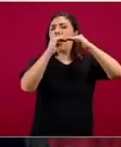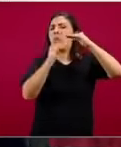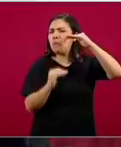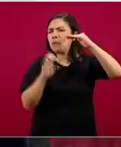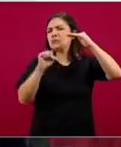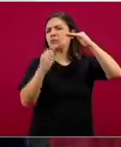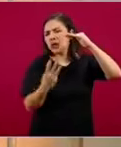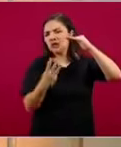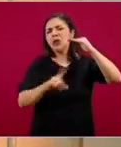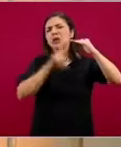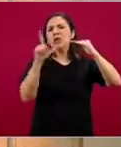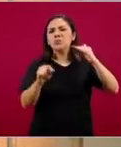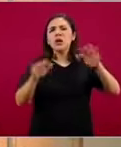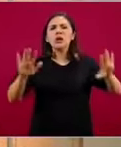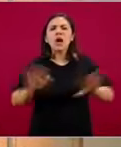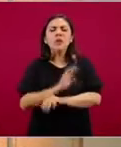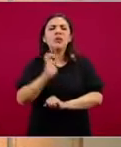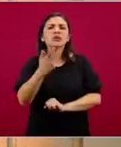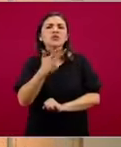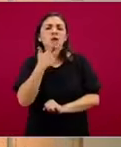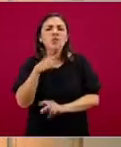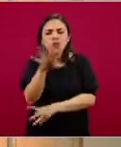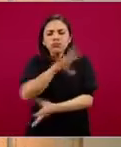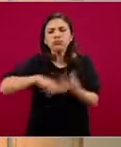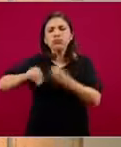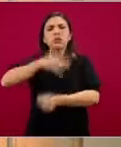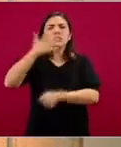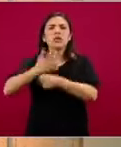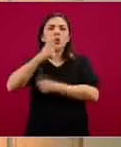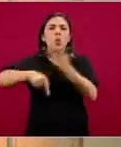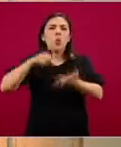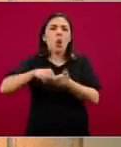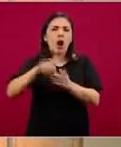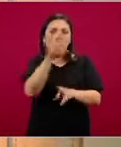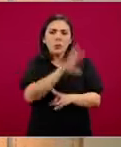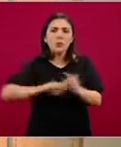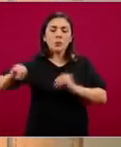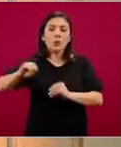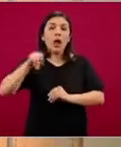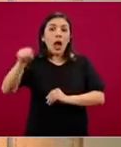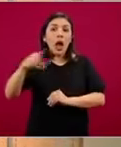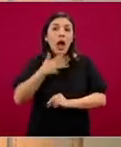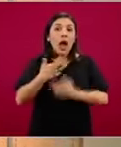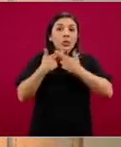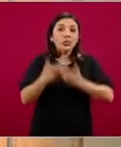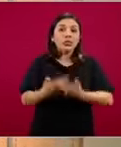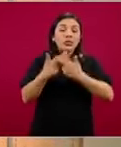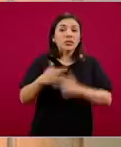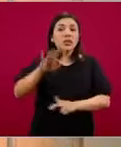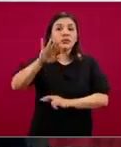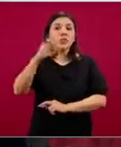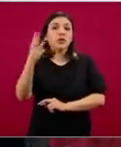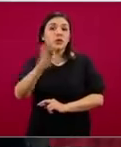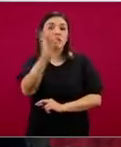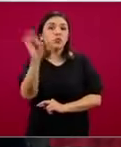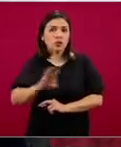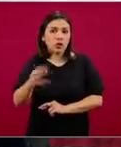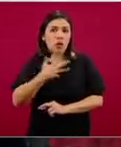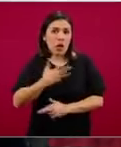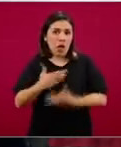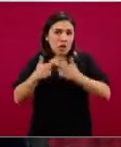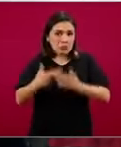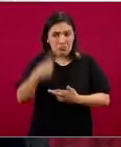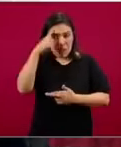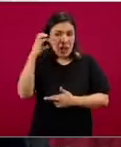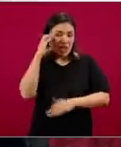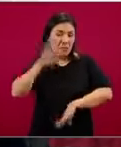tenemos ya a Chihuahua movilizándose prácticamente a una quinta posición, ya con un 53% de disponibilidad en